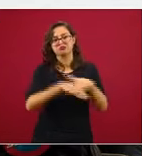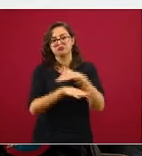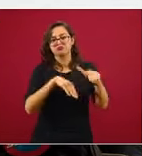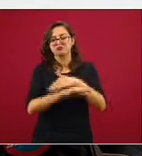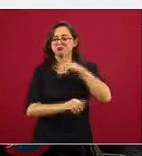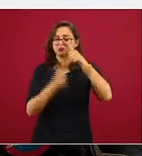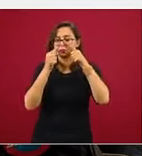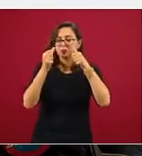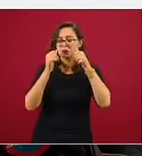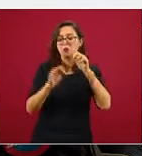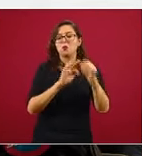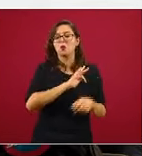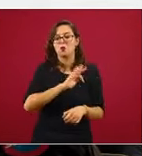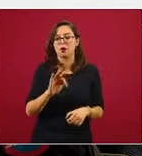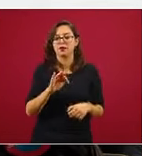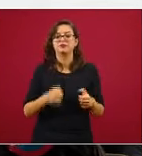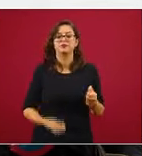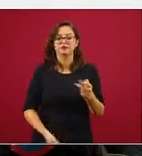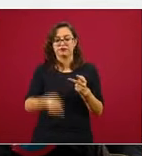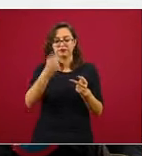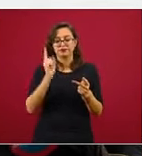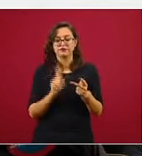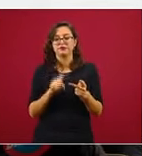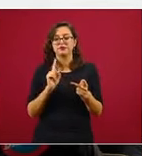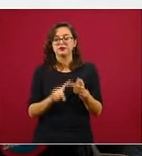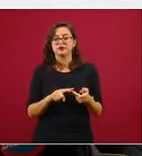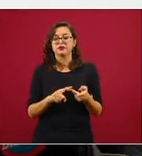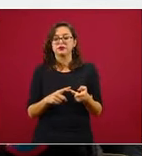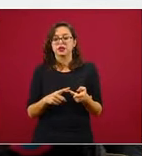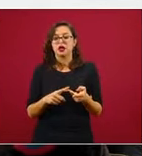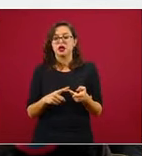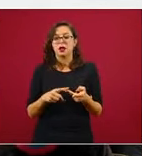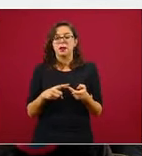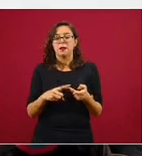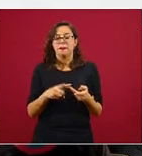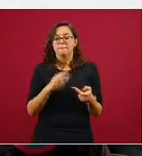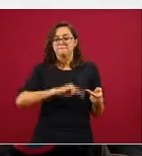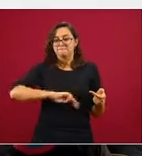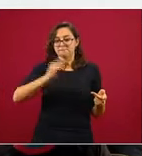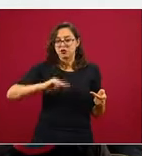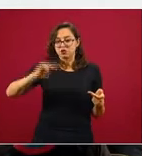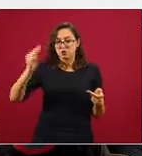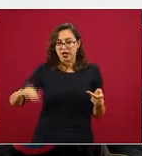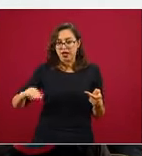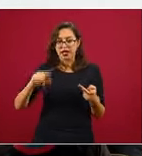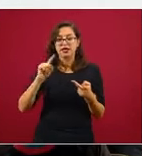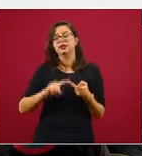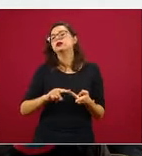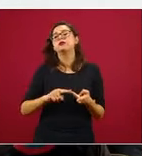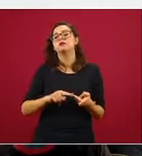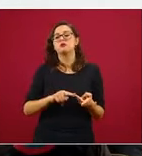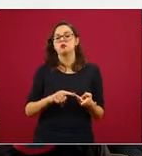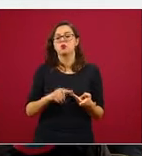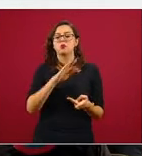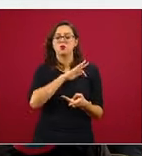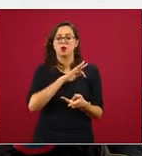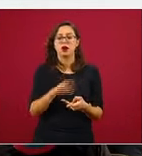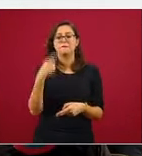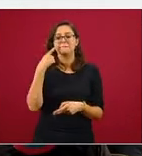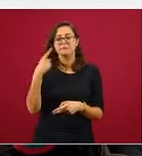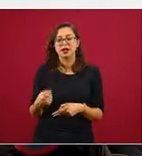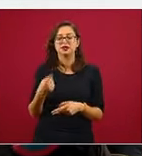segunda entidad de este grupo, tendríamos al estado de Michoacán. Ya habíamos estado observando en